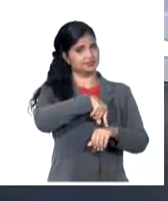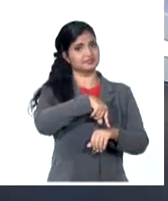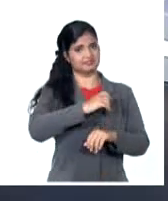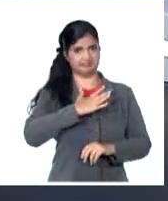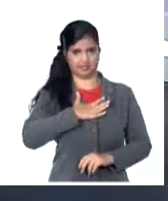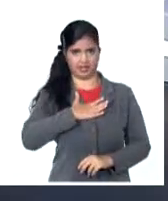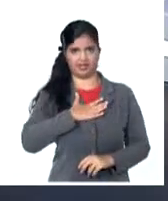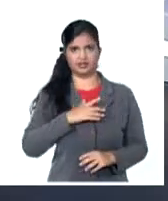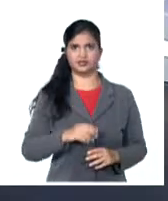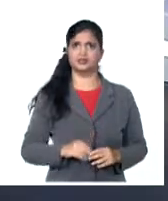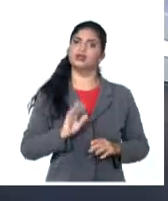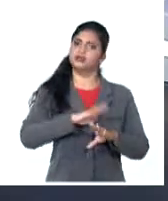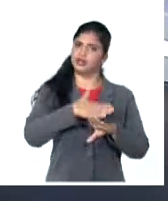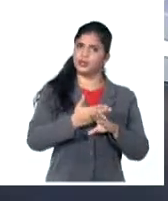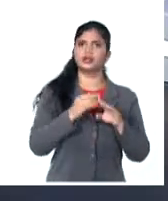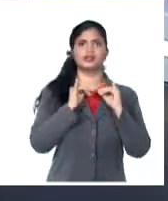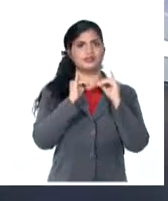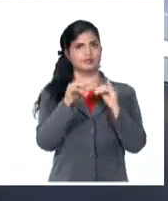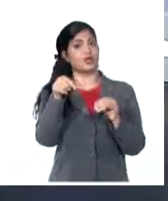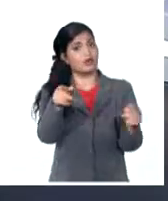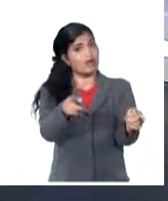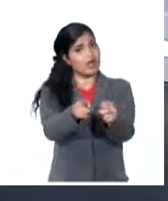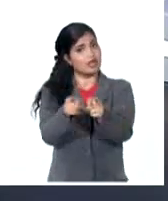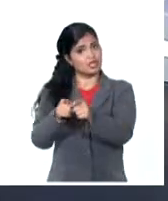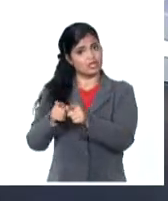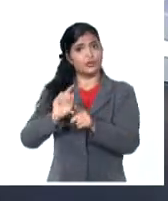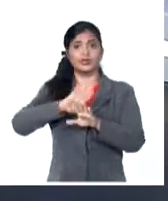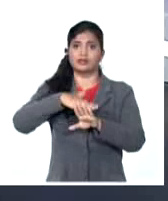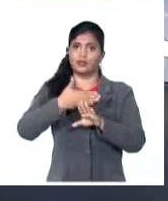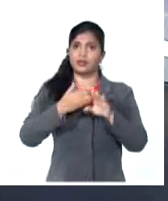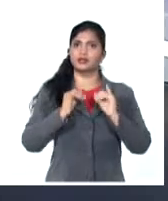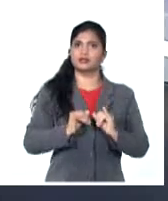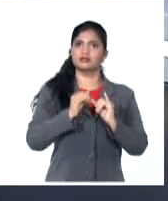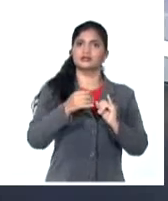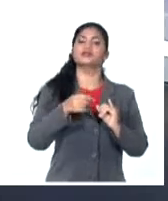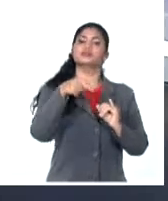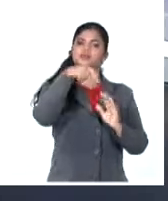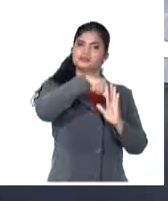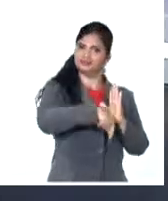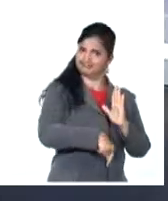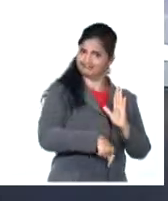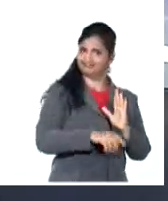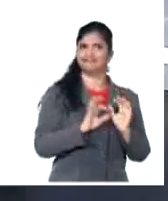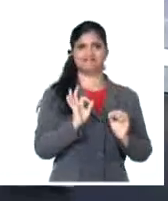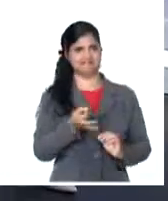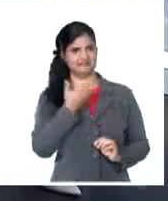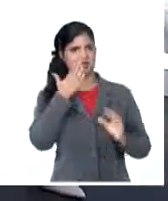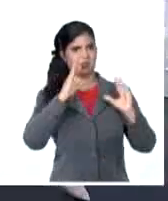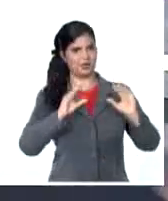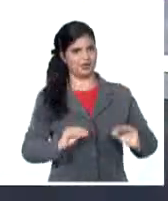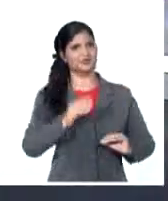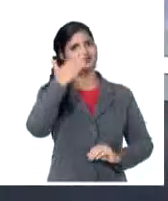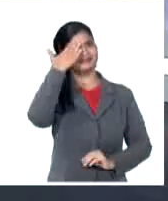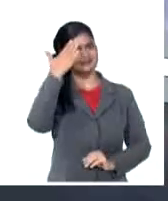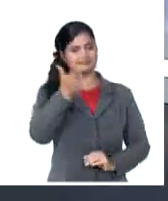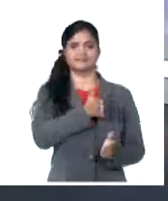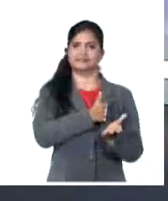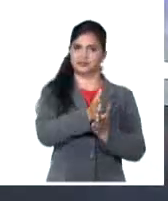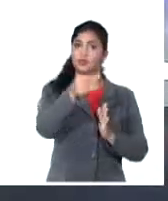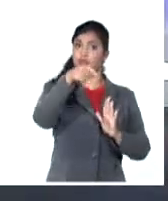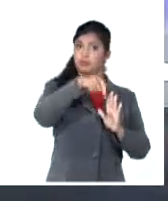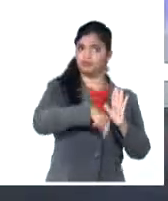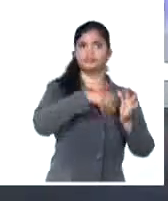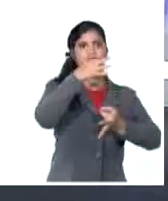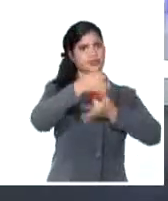pero los adelantos solo los sabremos en el segmento cultural. Ahí lo tienes. Muchísimas gracias. Ampliamos las